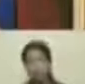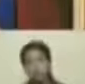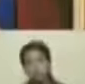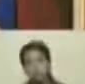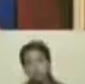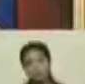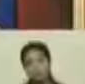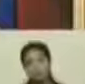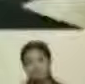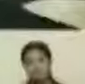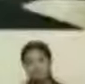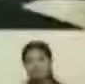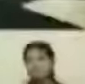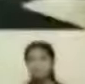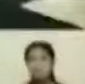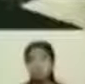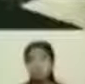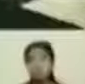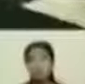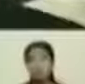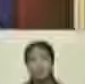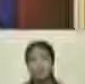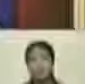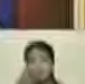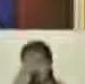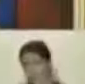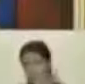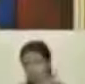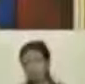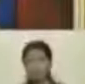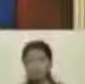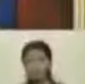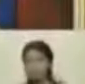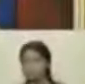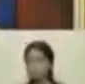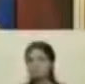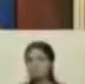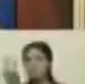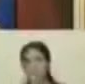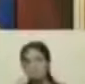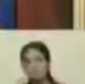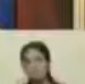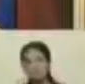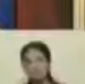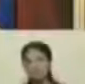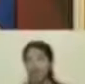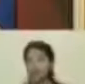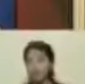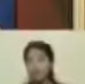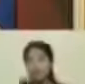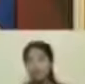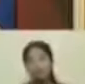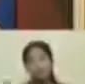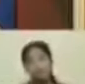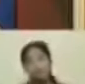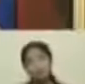ayude. Que el Papa nos ayude a impedir que Trump lance sus tropas e invada Venezuela. Le pido al Papa